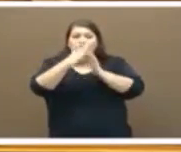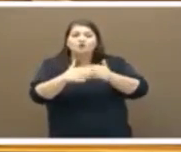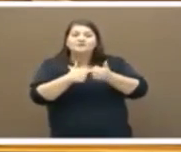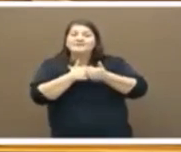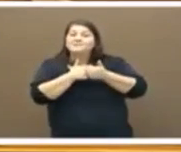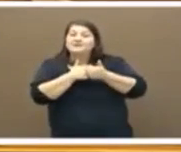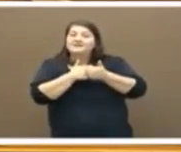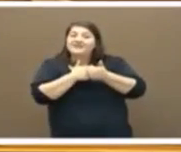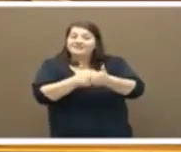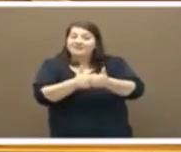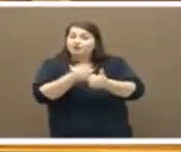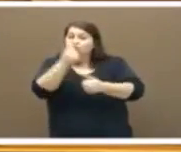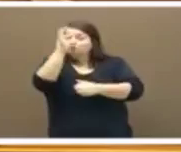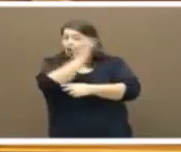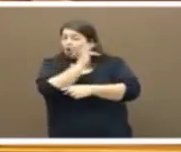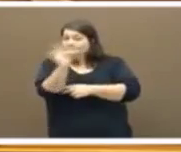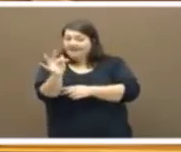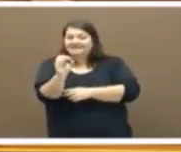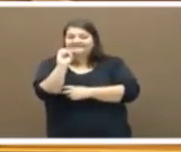dependencia asciende a